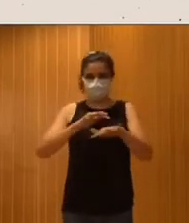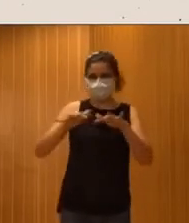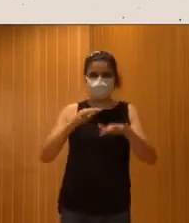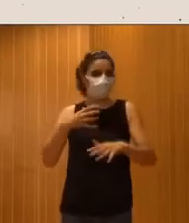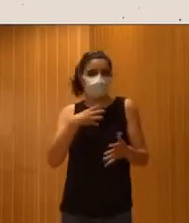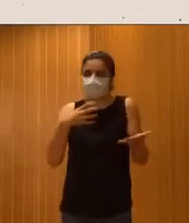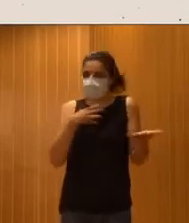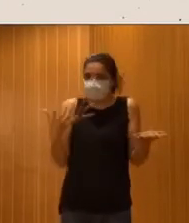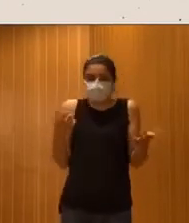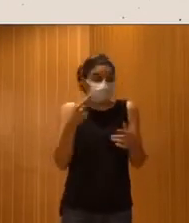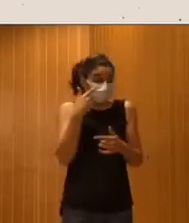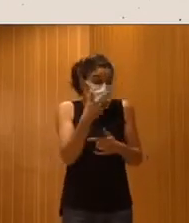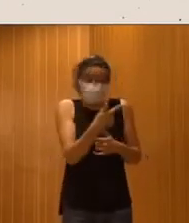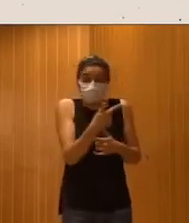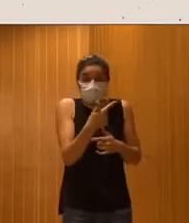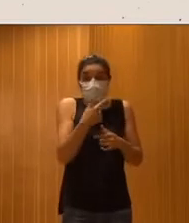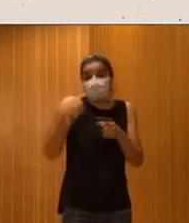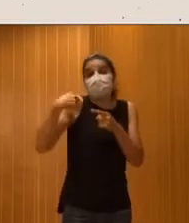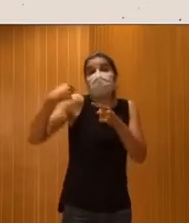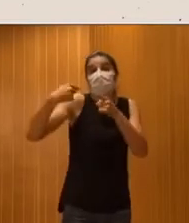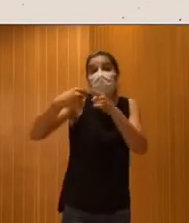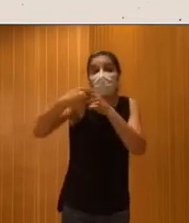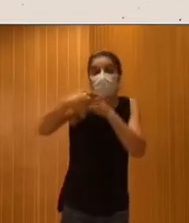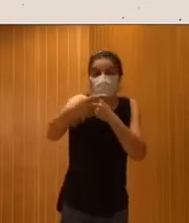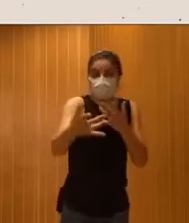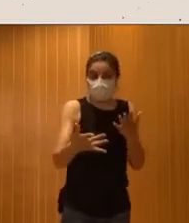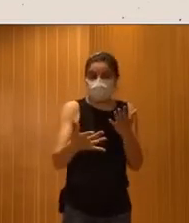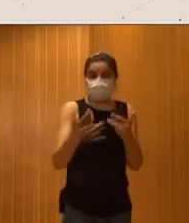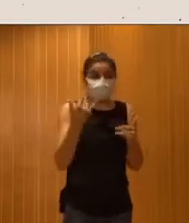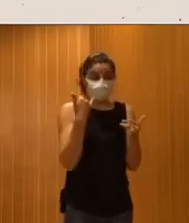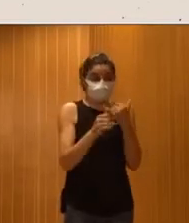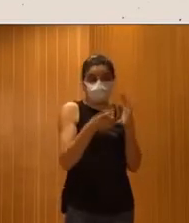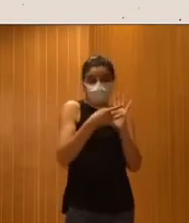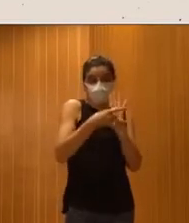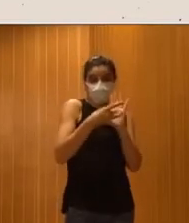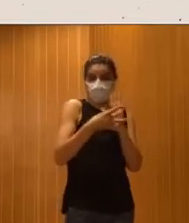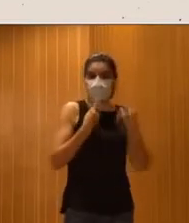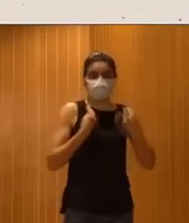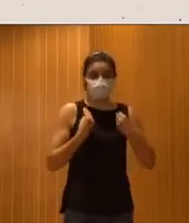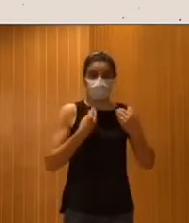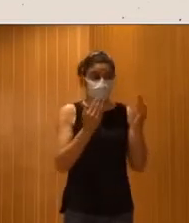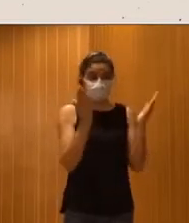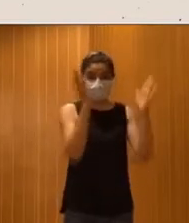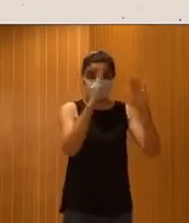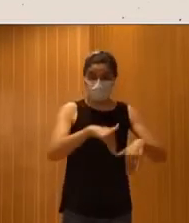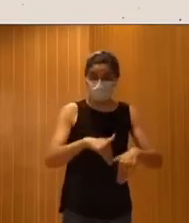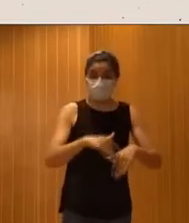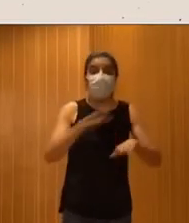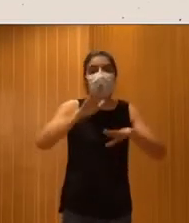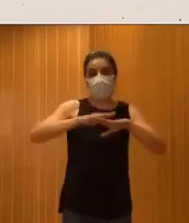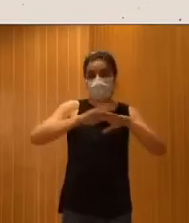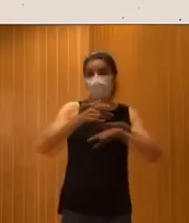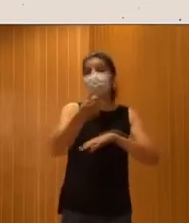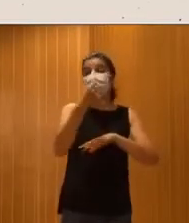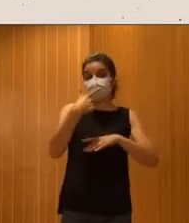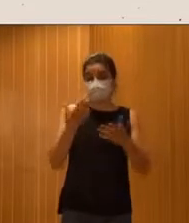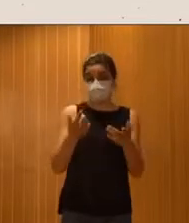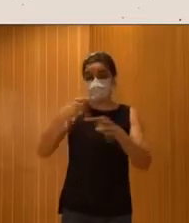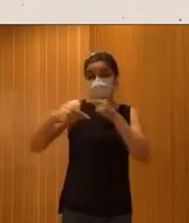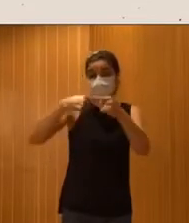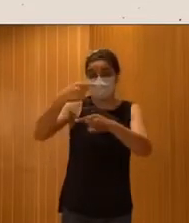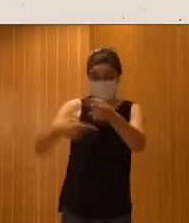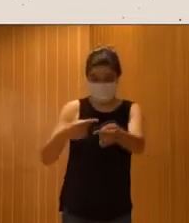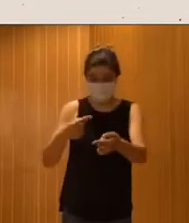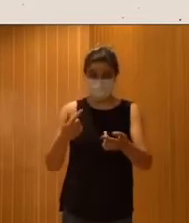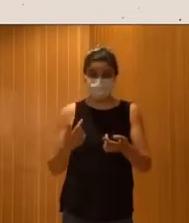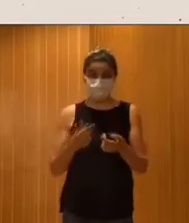imagínate la calidad de vida tan terrible que tienen estas personas por haber utilizado estos fármacos